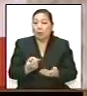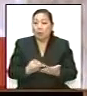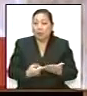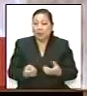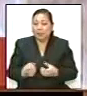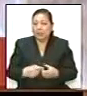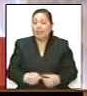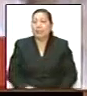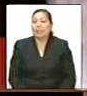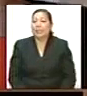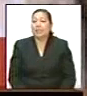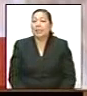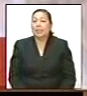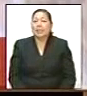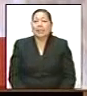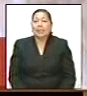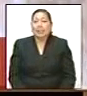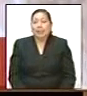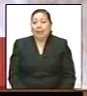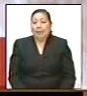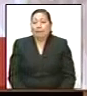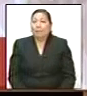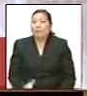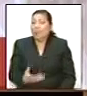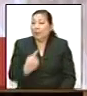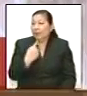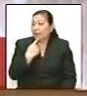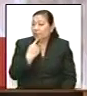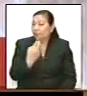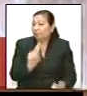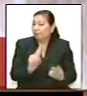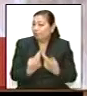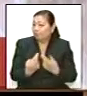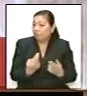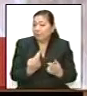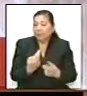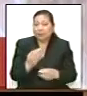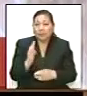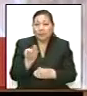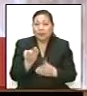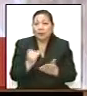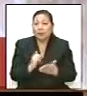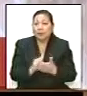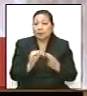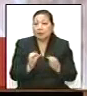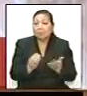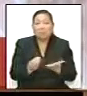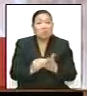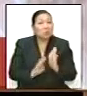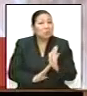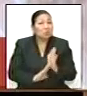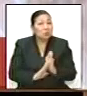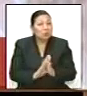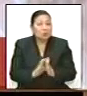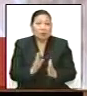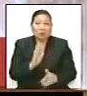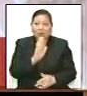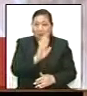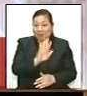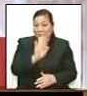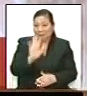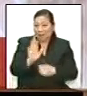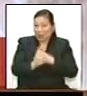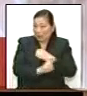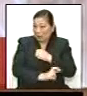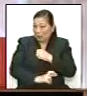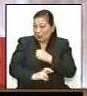cooperantes quiero mencionar en relación al foro de cooperación que realmente ha sido un éxito porque de los 55 países